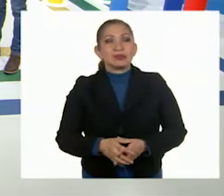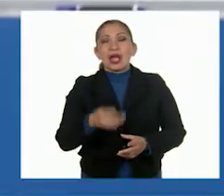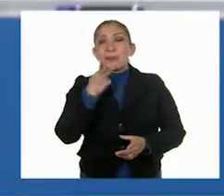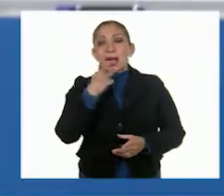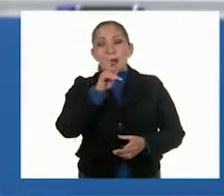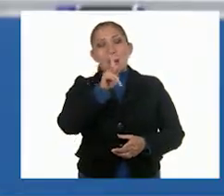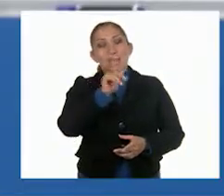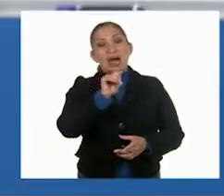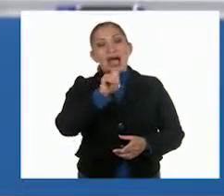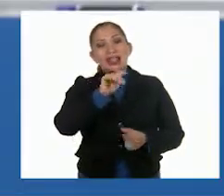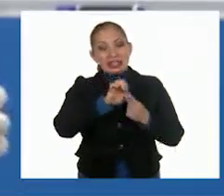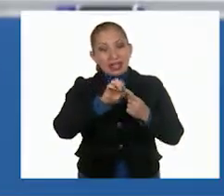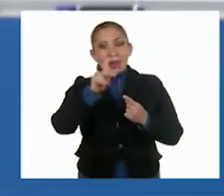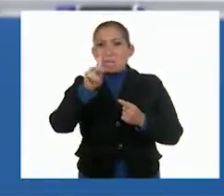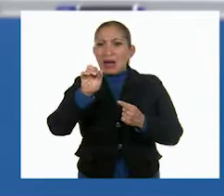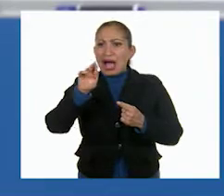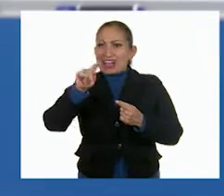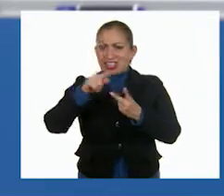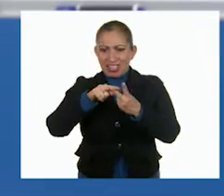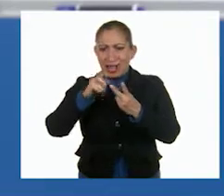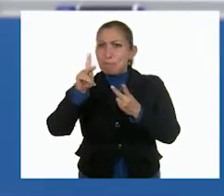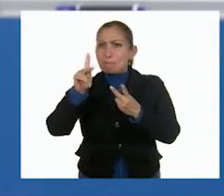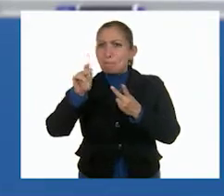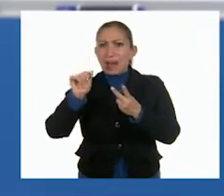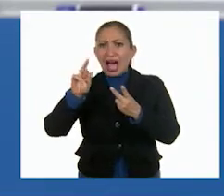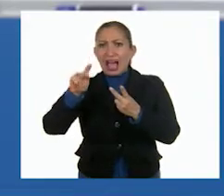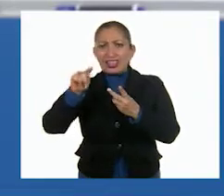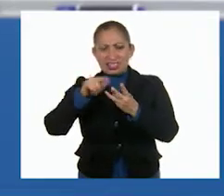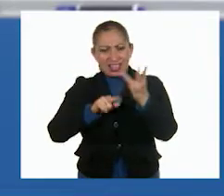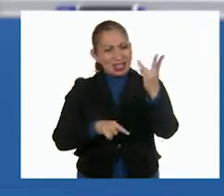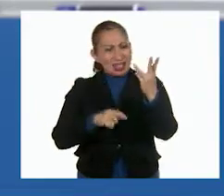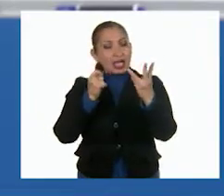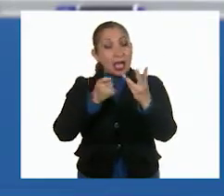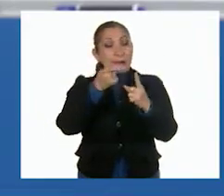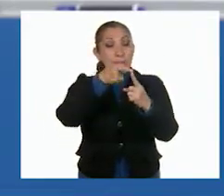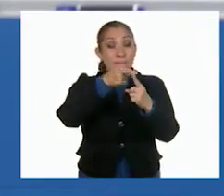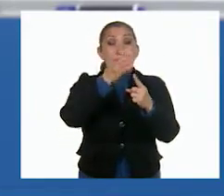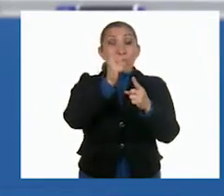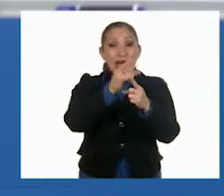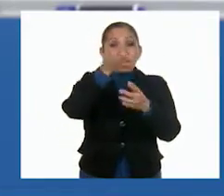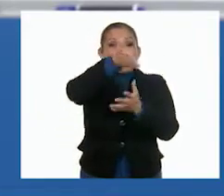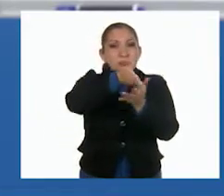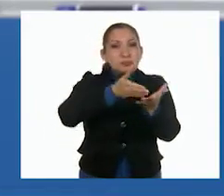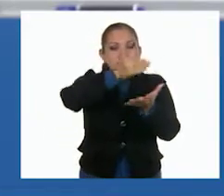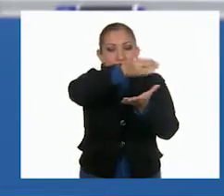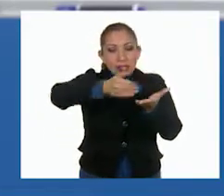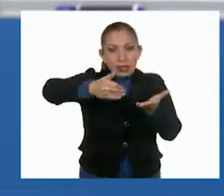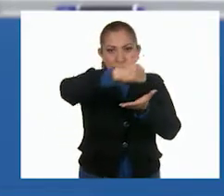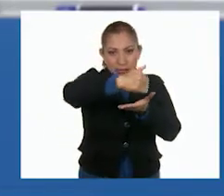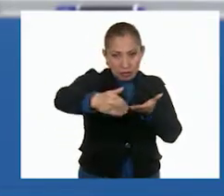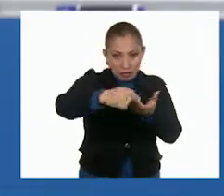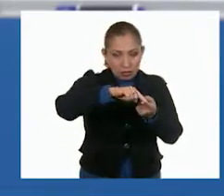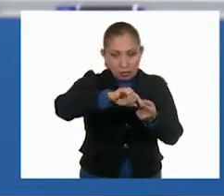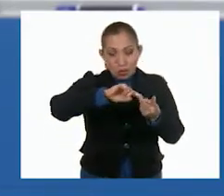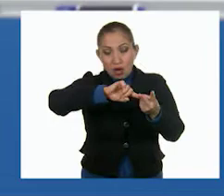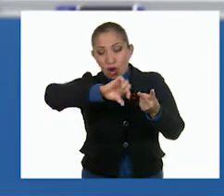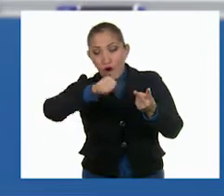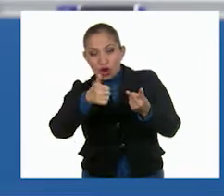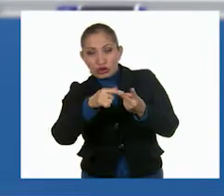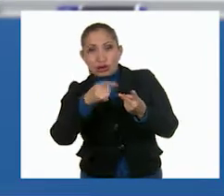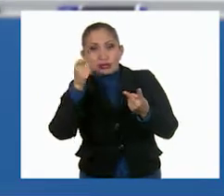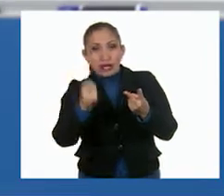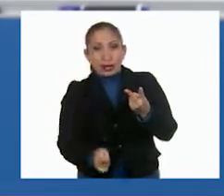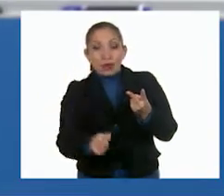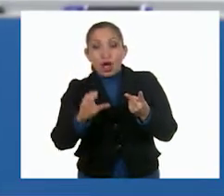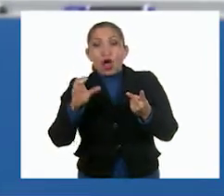de parte y parte y parte, pero una parte es dividir y luego dice